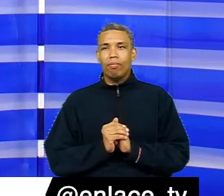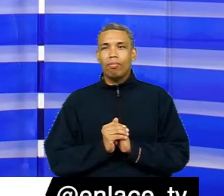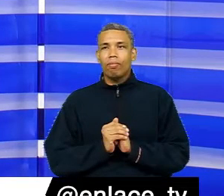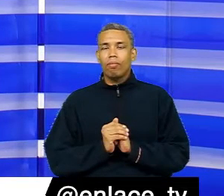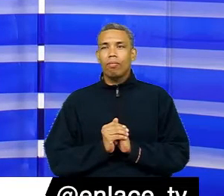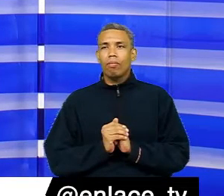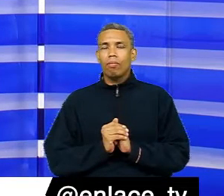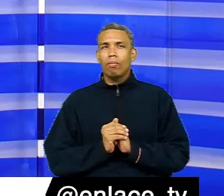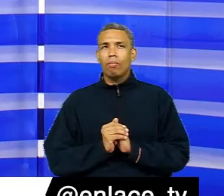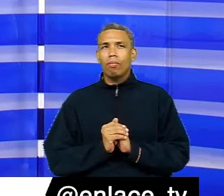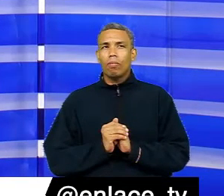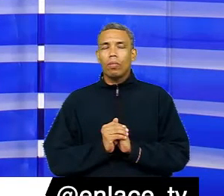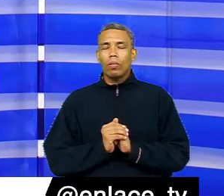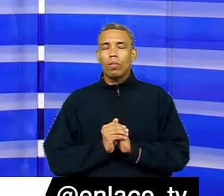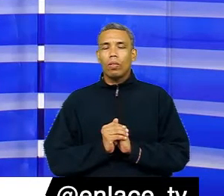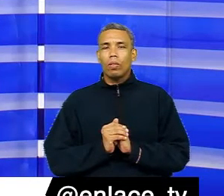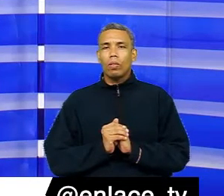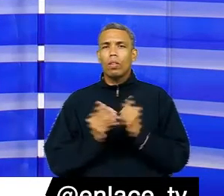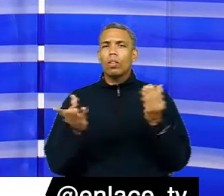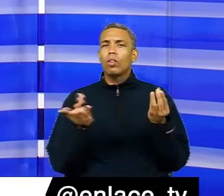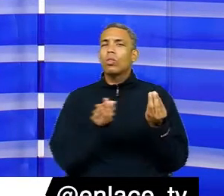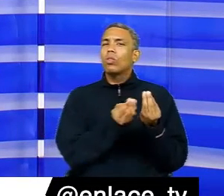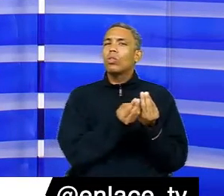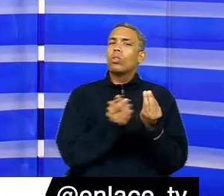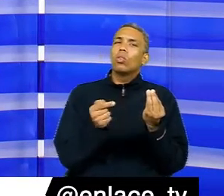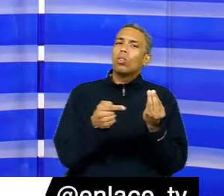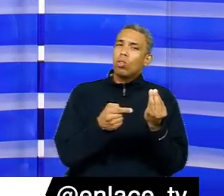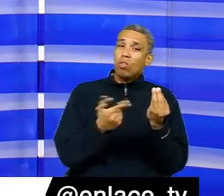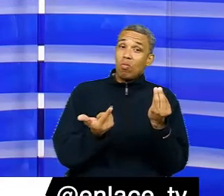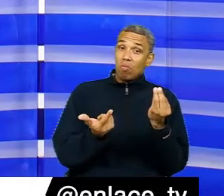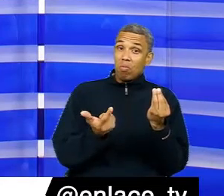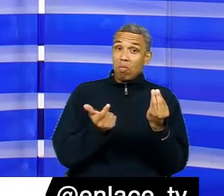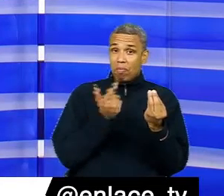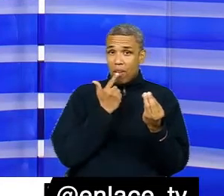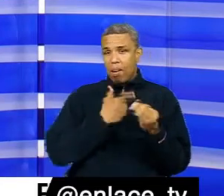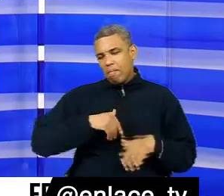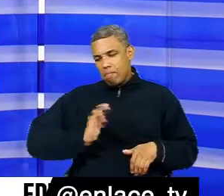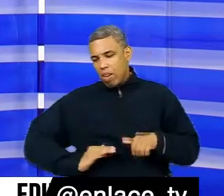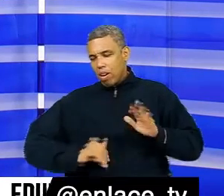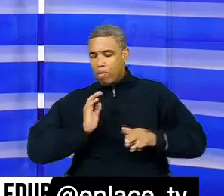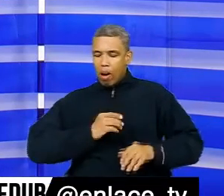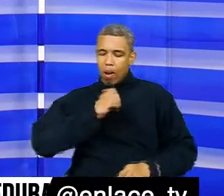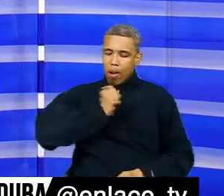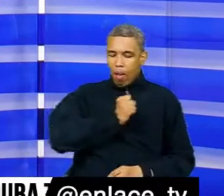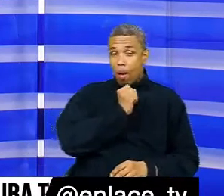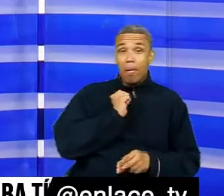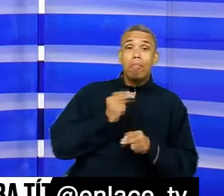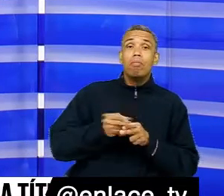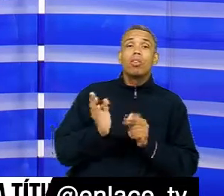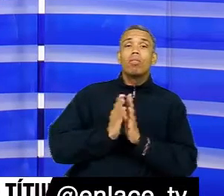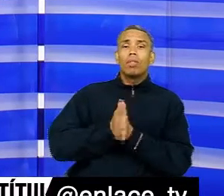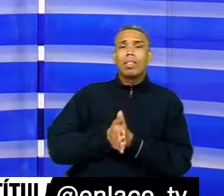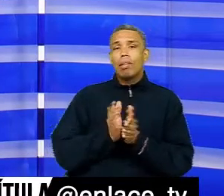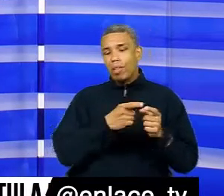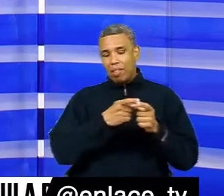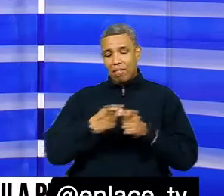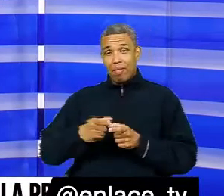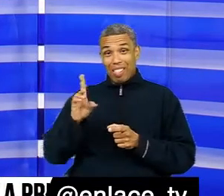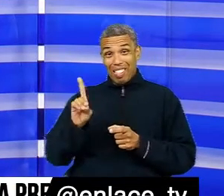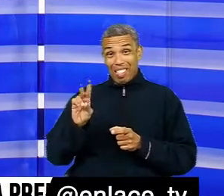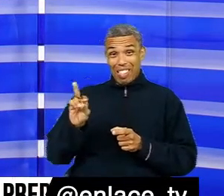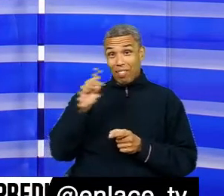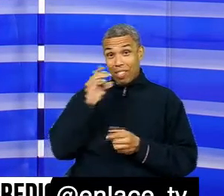para este fin de año su nuevo sencillo. Este se sumaría a los más de 10 trabajos realizados a lo largo de su carrera hecha en